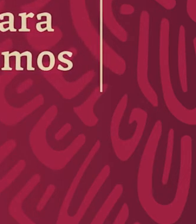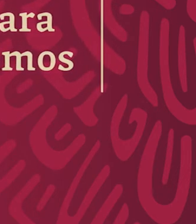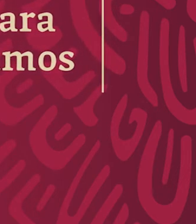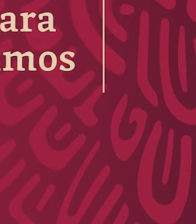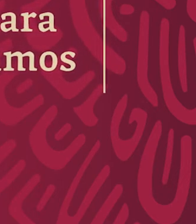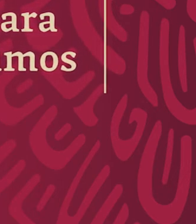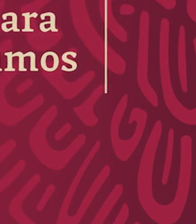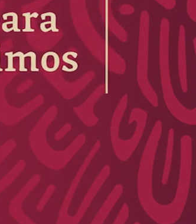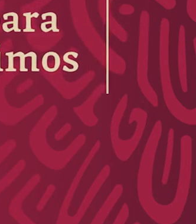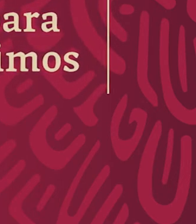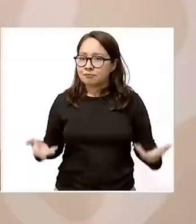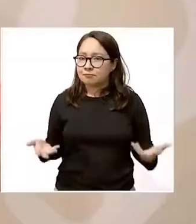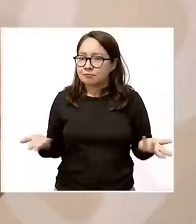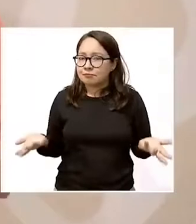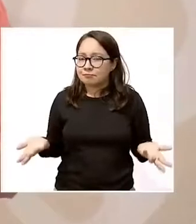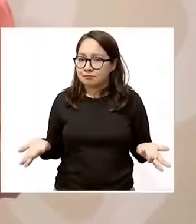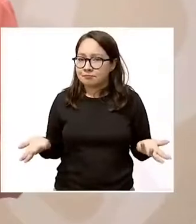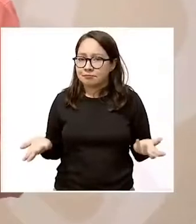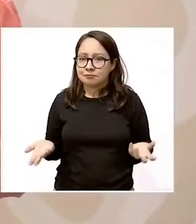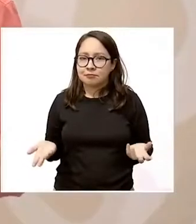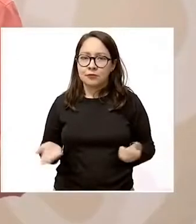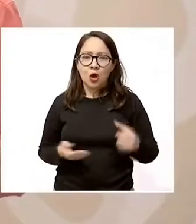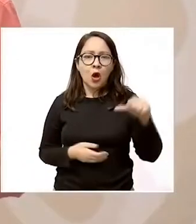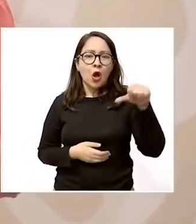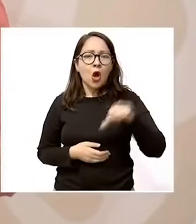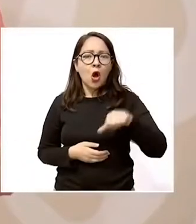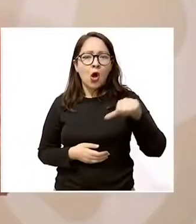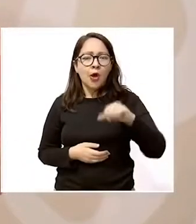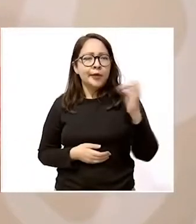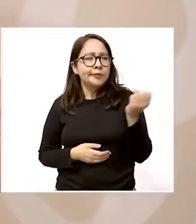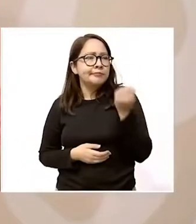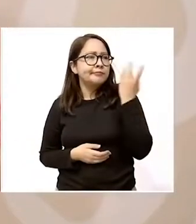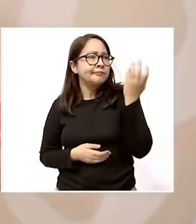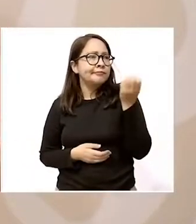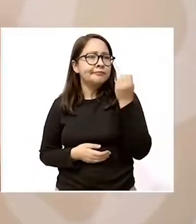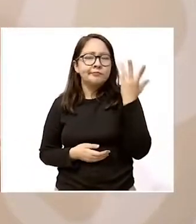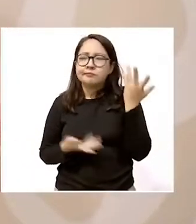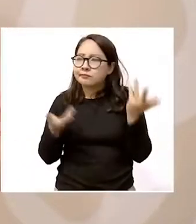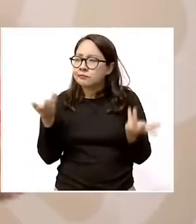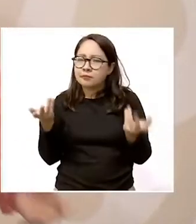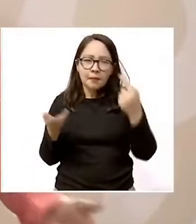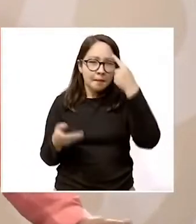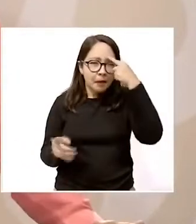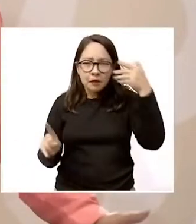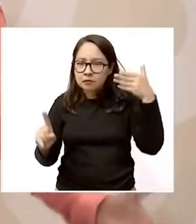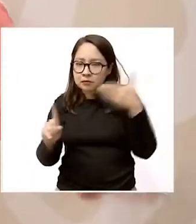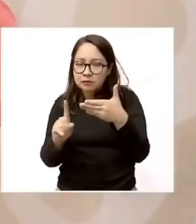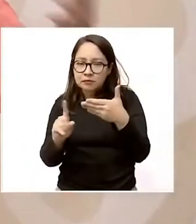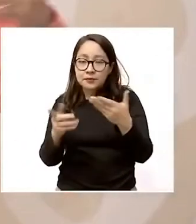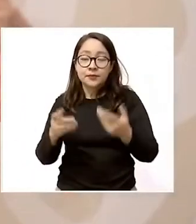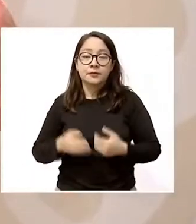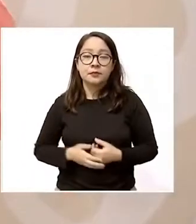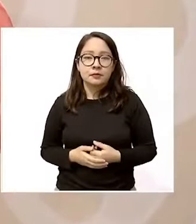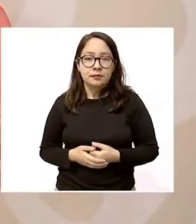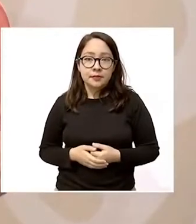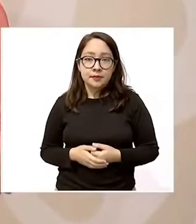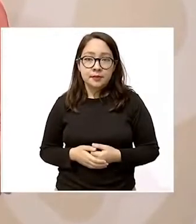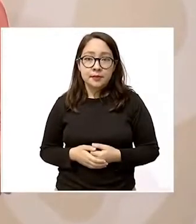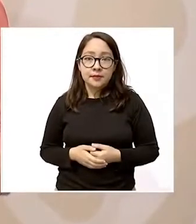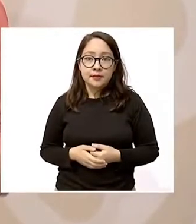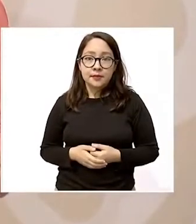El propósito de este encuentro es el que